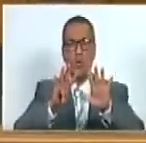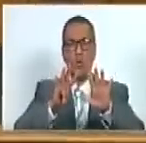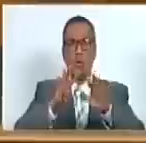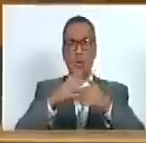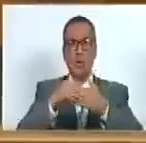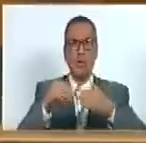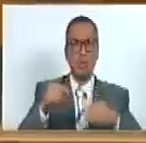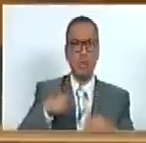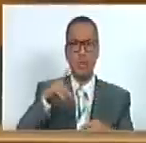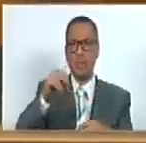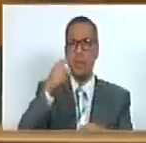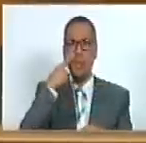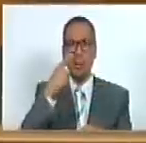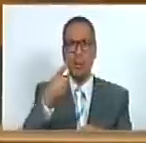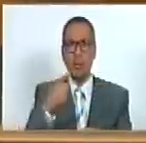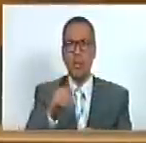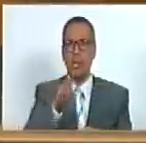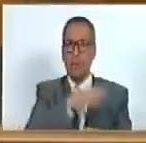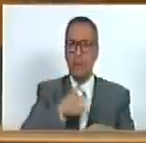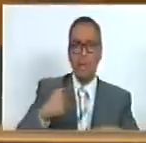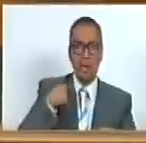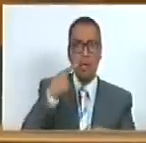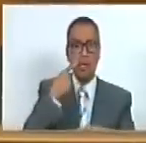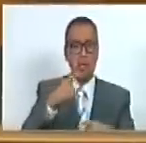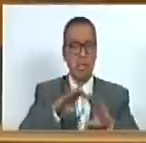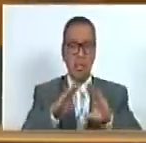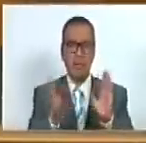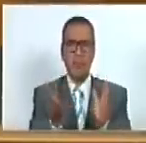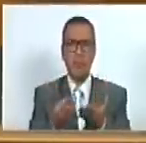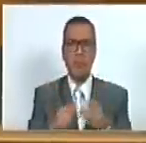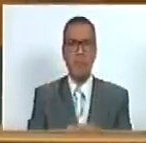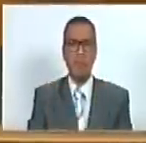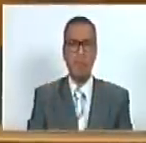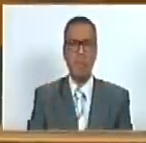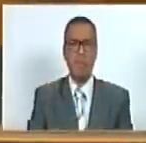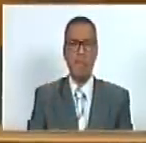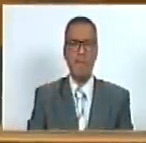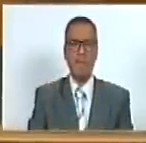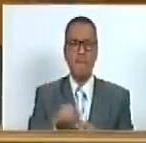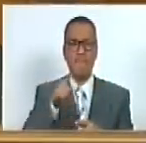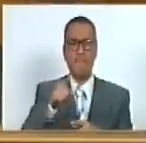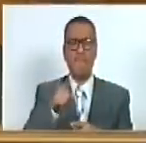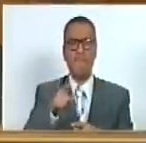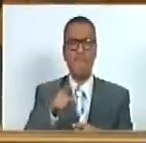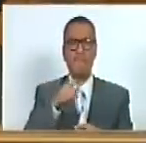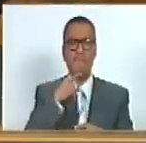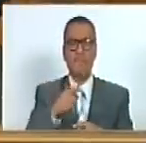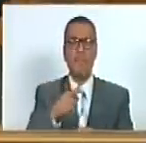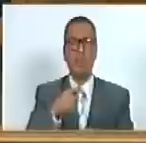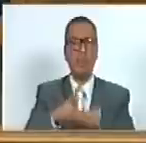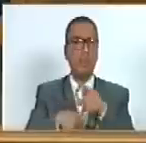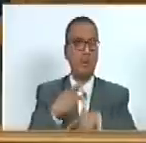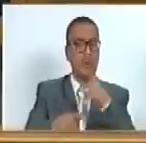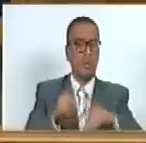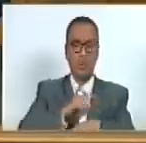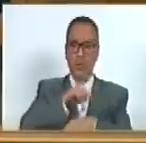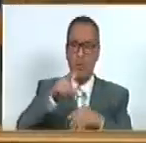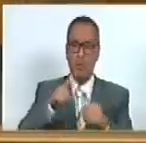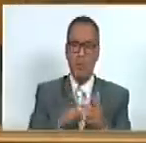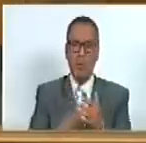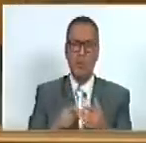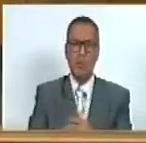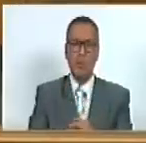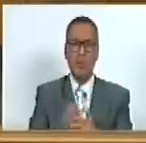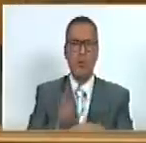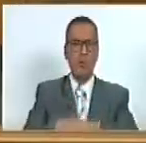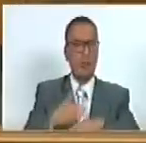vemos, como quieren hacer ver algunos, que somos locheros. Hay que ver el proceso completo,